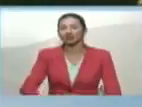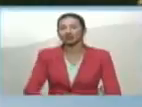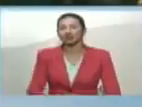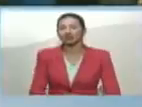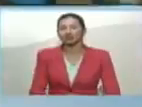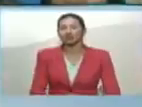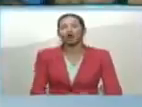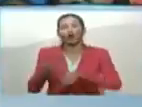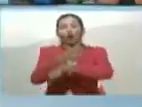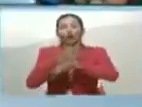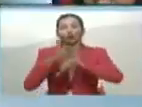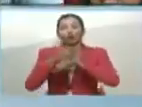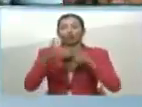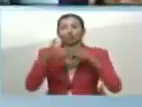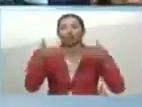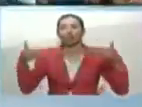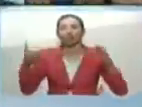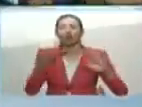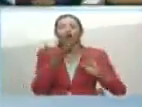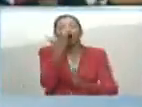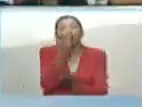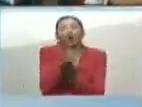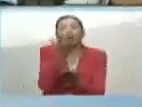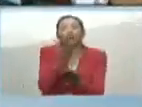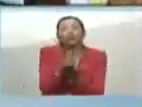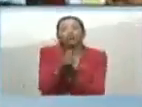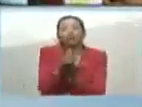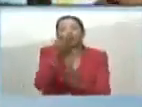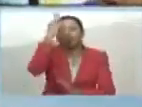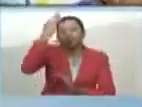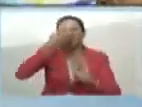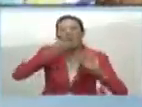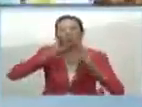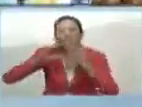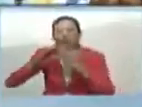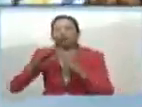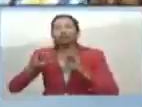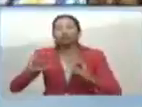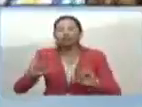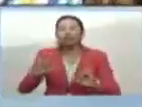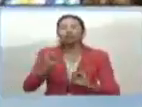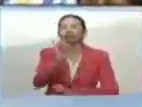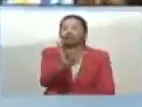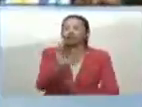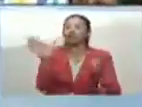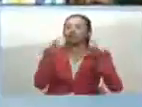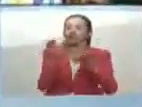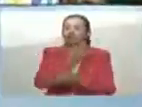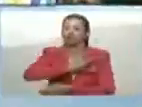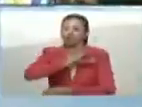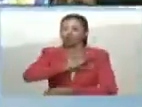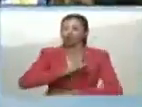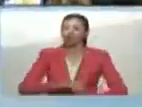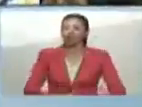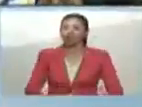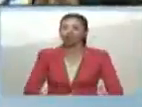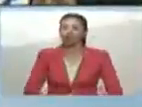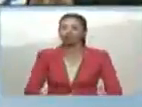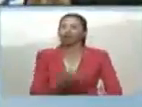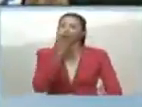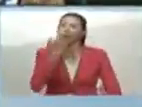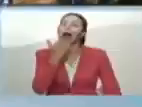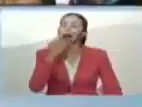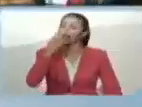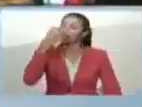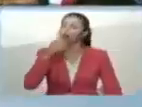de Gobierno Popular de las Comunas, Consejos Comunales y Movimientos Sociales. Una consigna ahí, ¿vale? Para